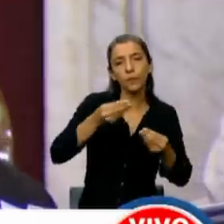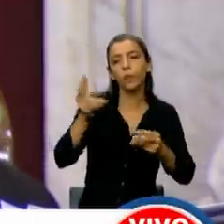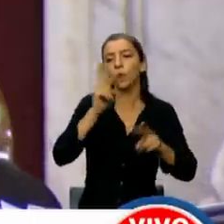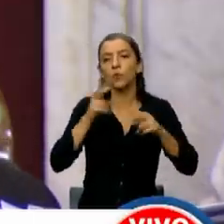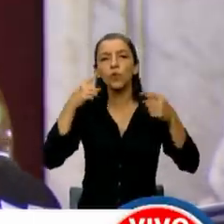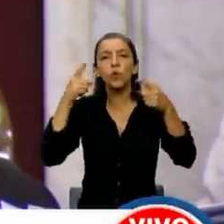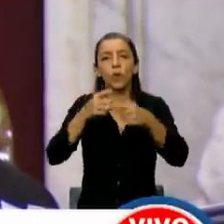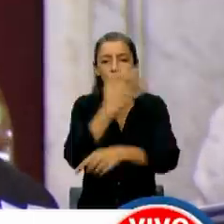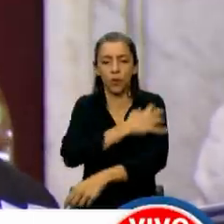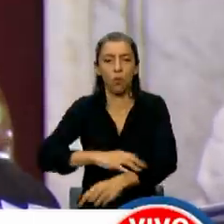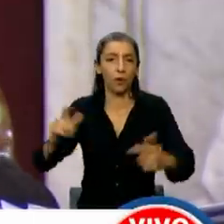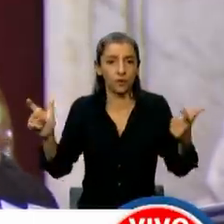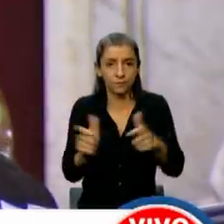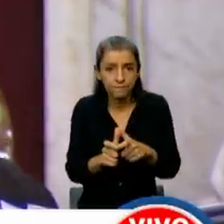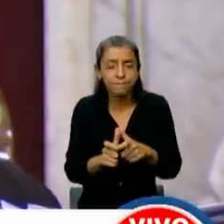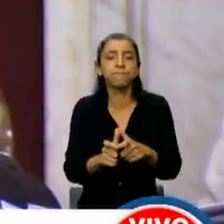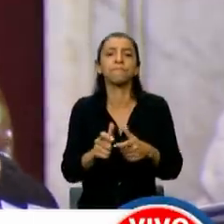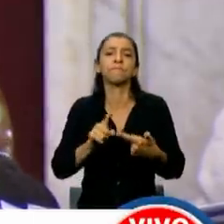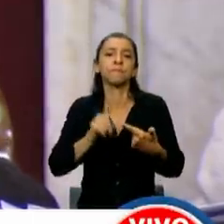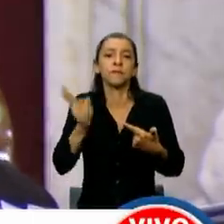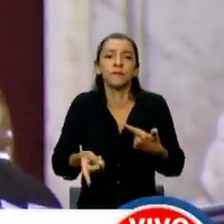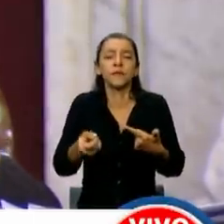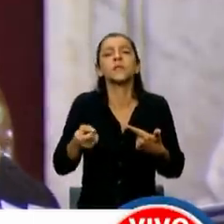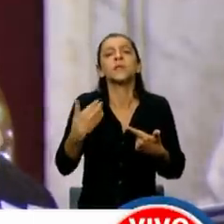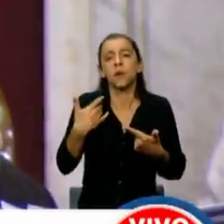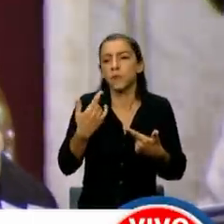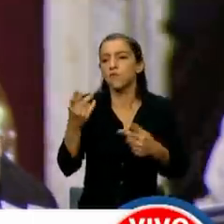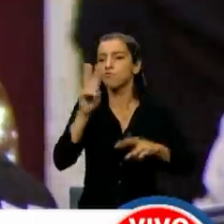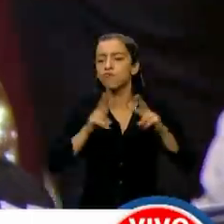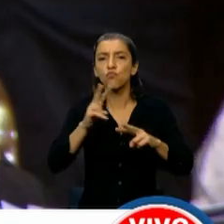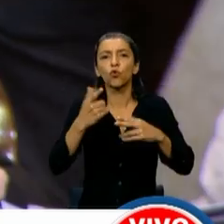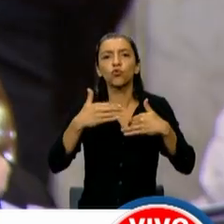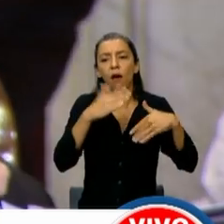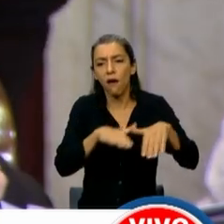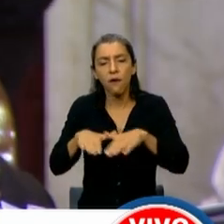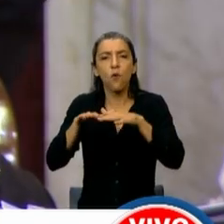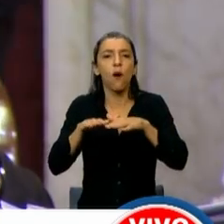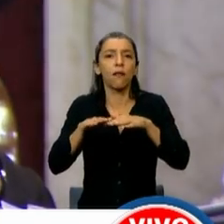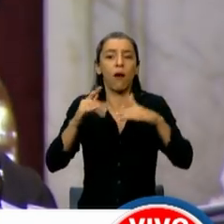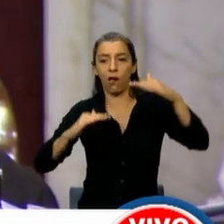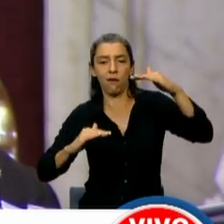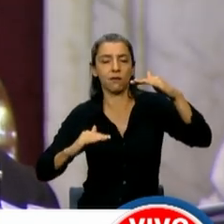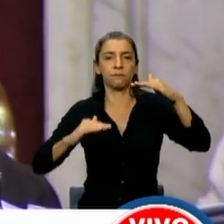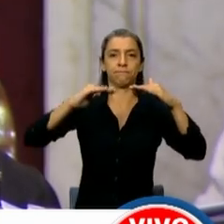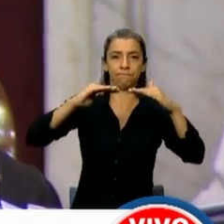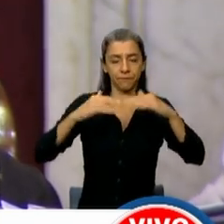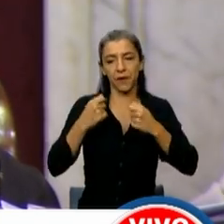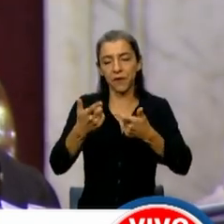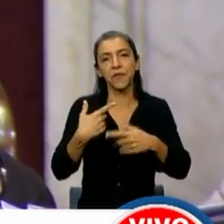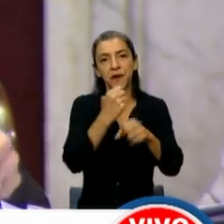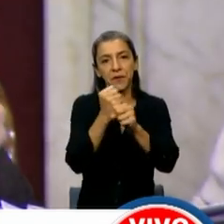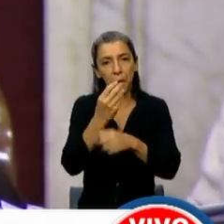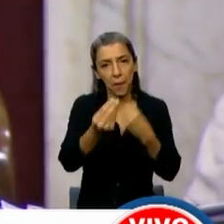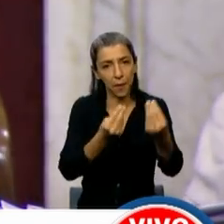reducción de pobreza en reducción de las asimetrías de las desigualdades en generación del empleo en recuperación de la actividad